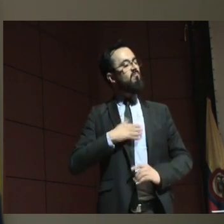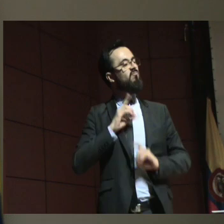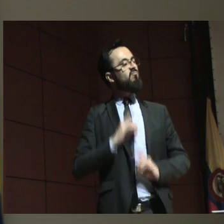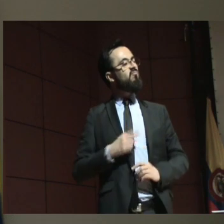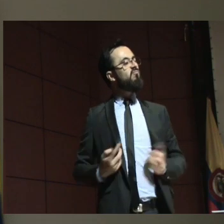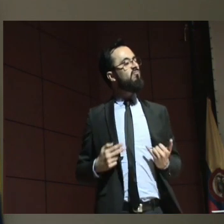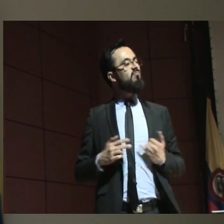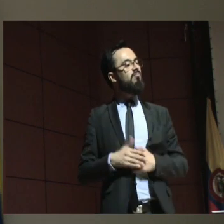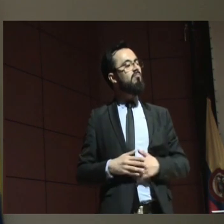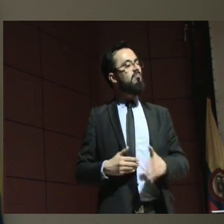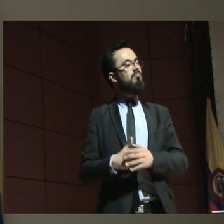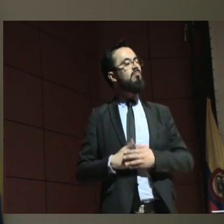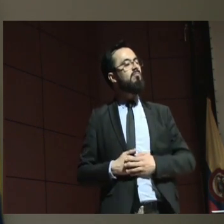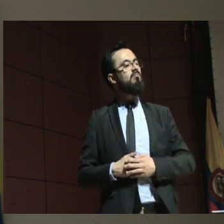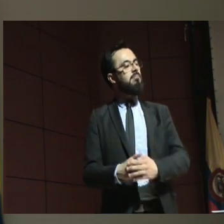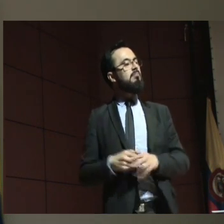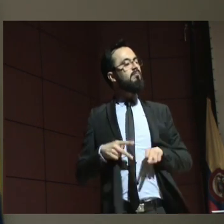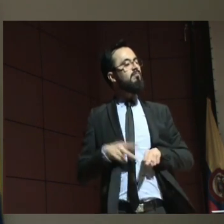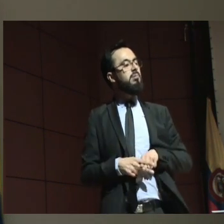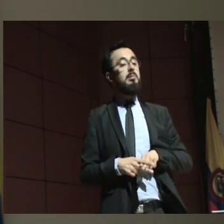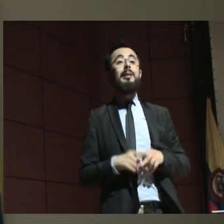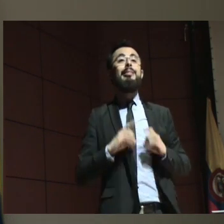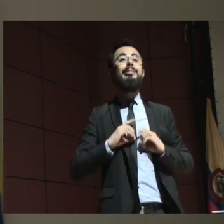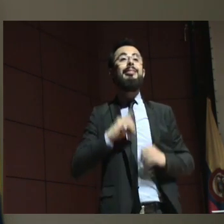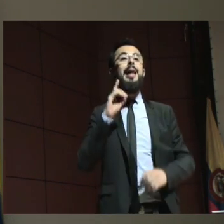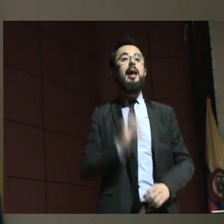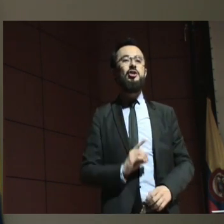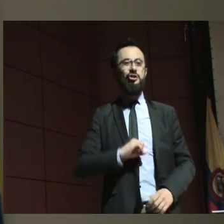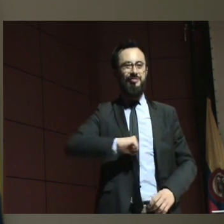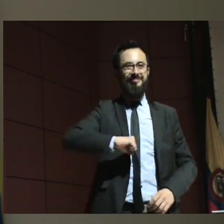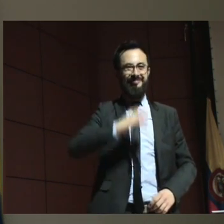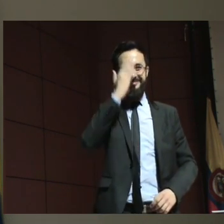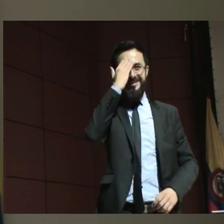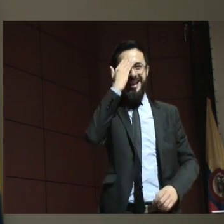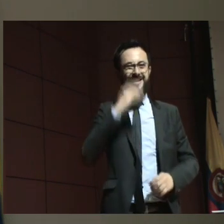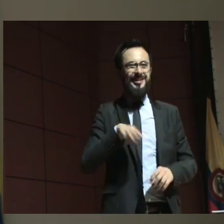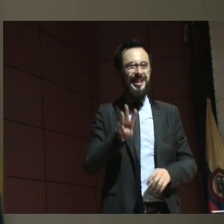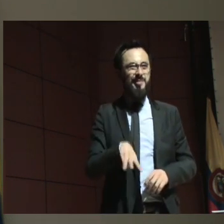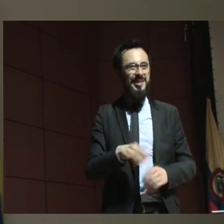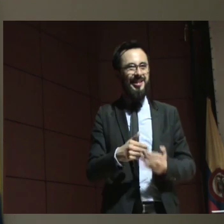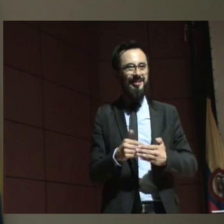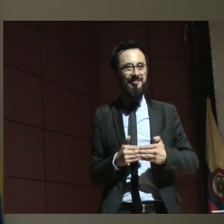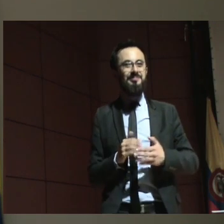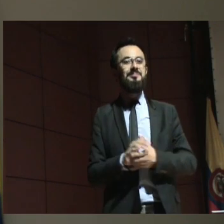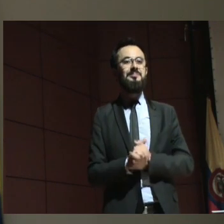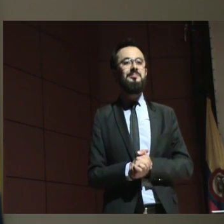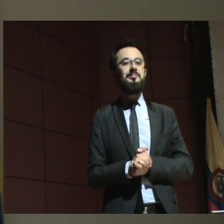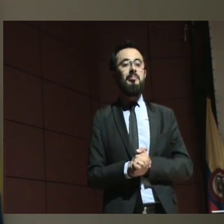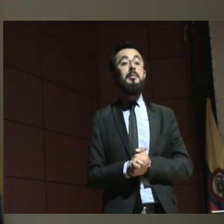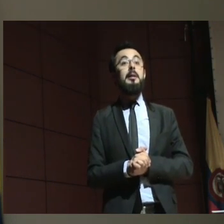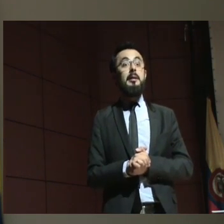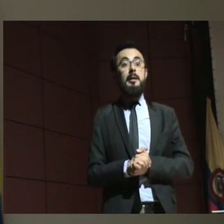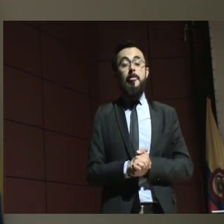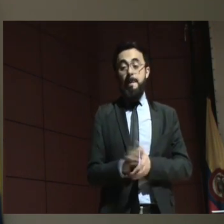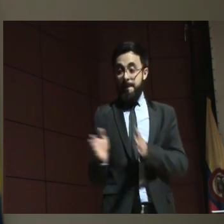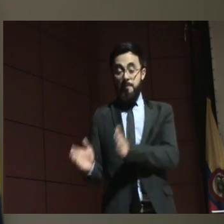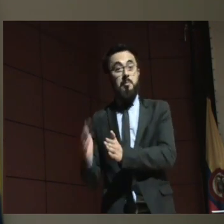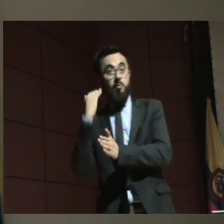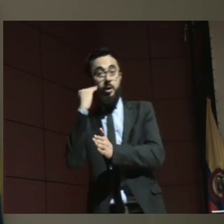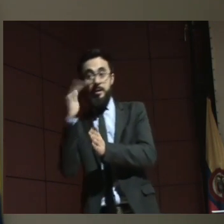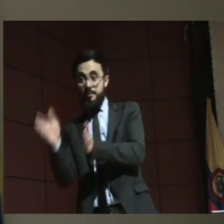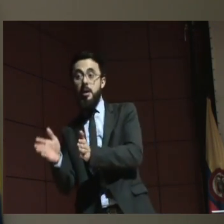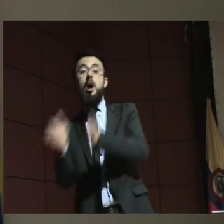Mientras tanto, 110 más o menos hombres con discapacidad, entre 100 y 150 hombres con discapacidad son esterilizados al año. De manera que esto